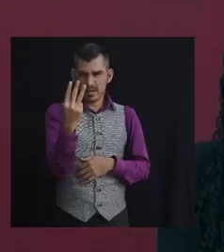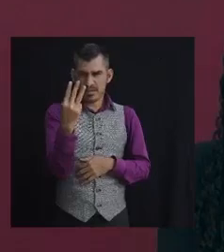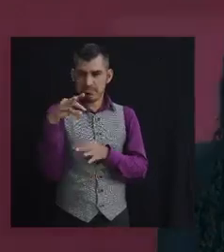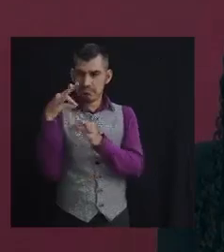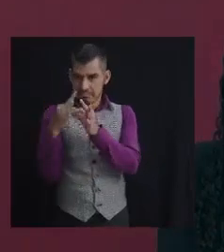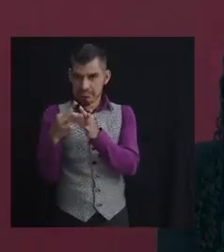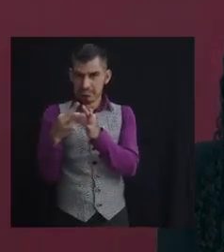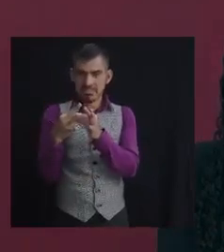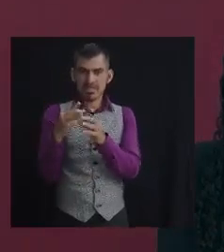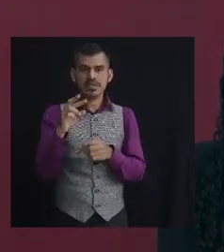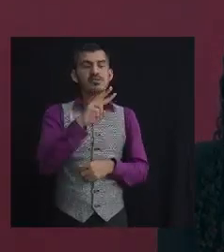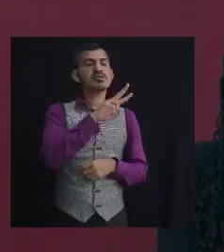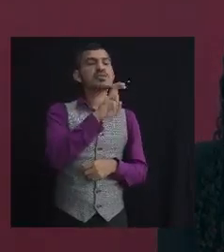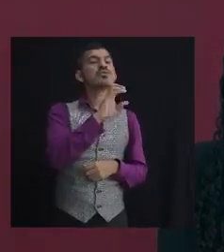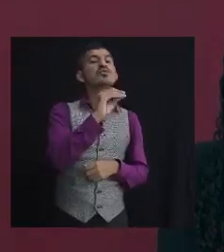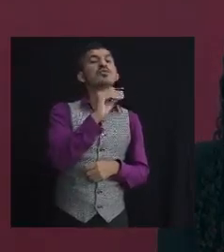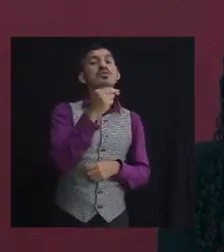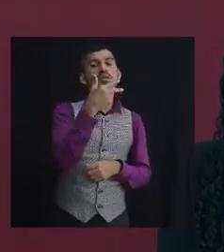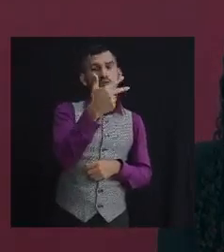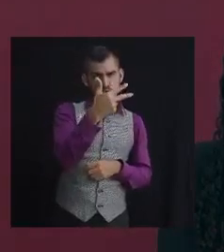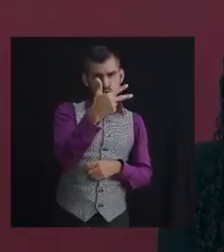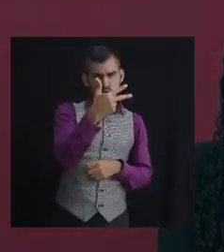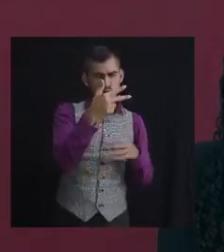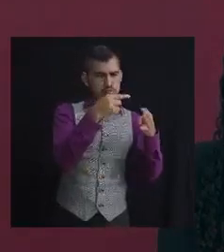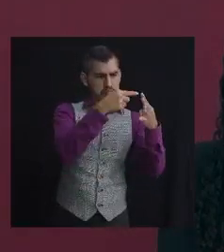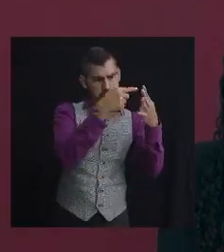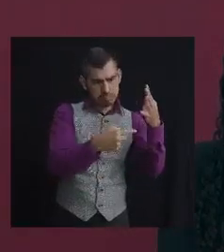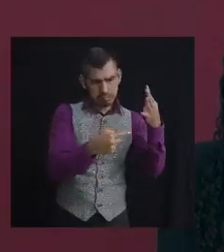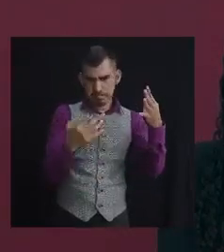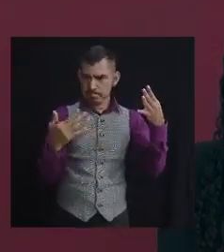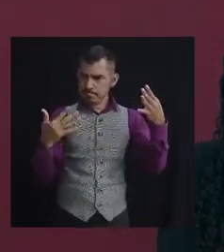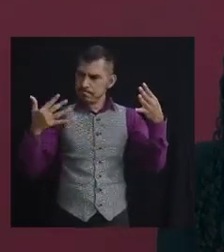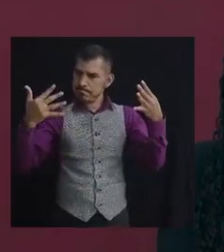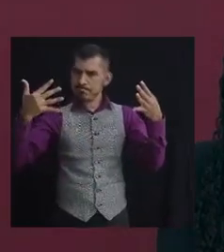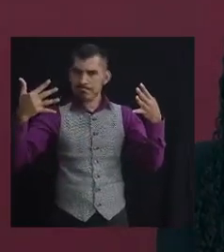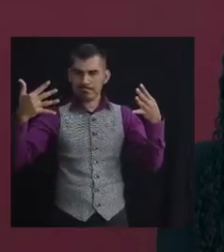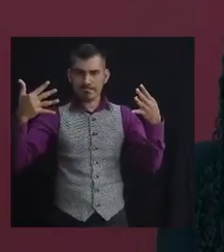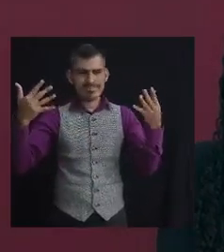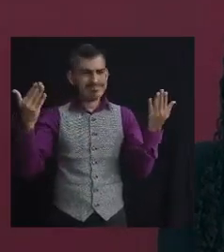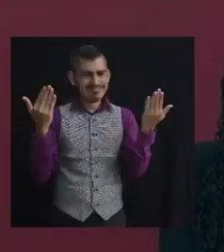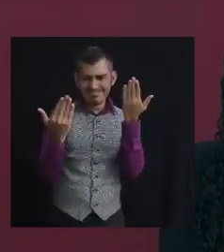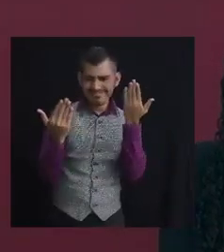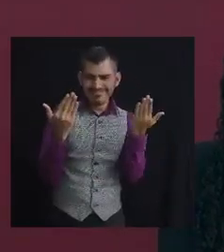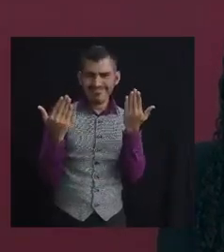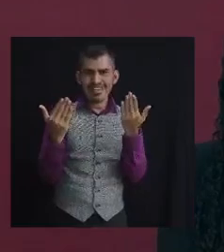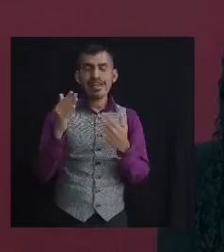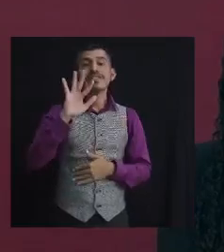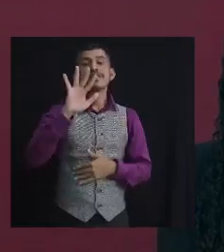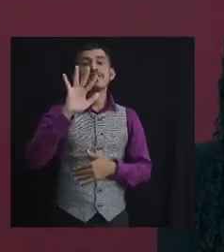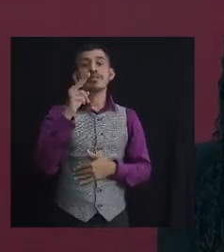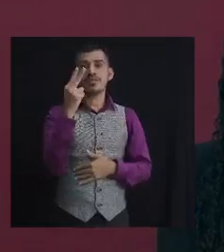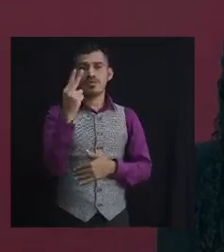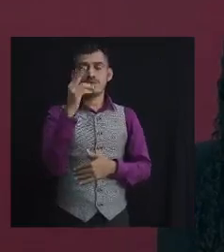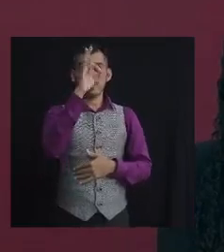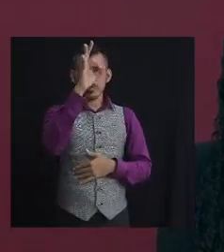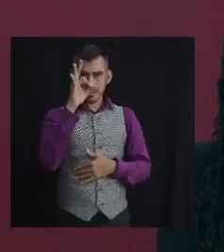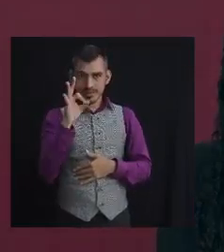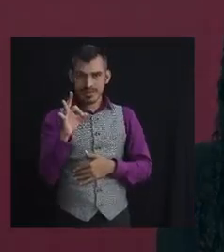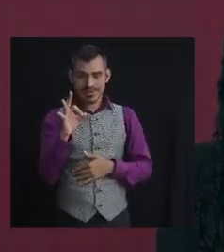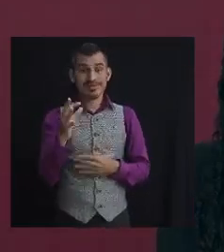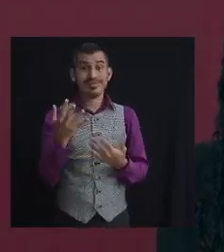178 indicadores de su Plan de Desarrollo Municipal, cifra que equivale al 52% del